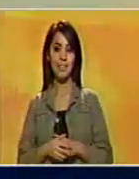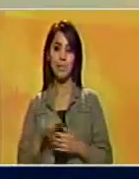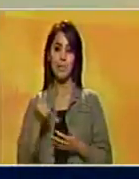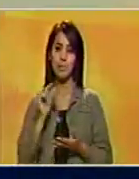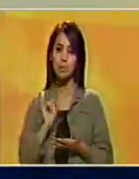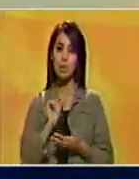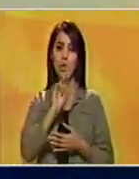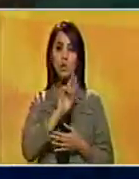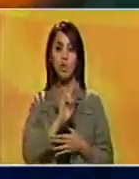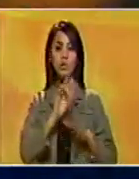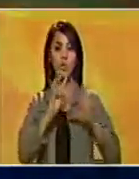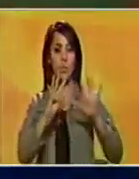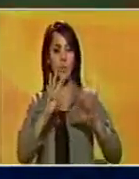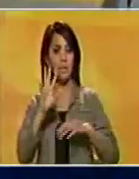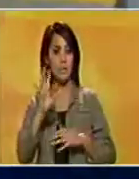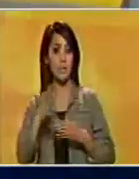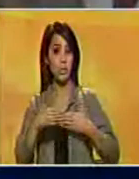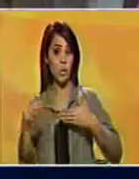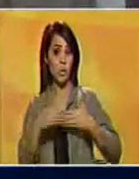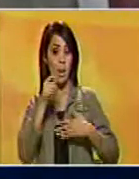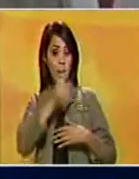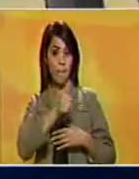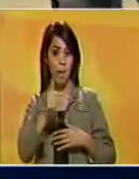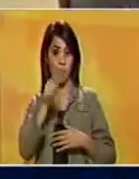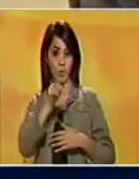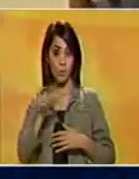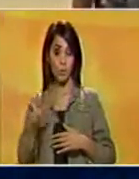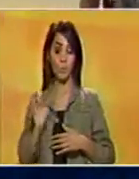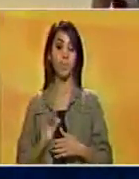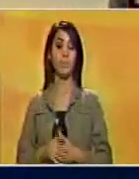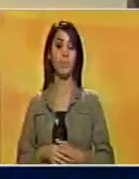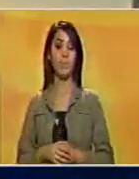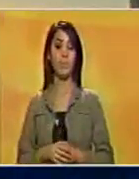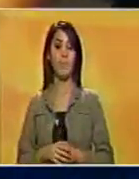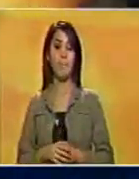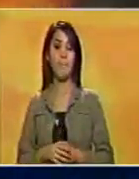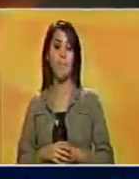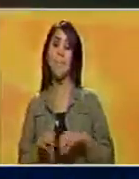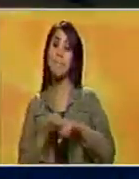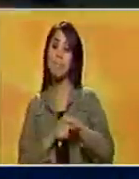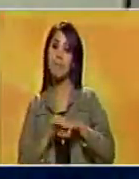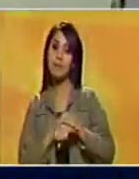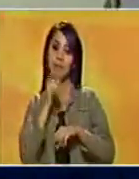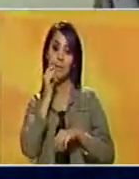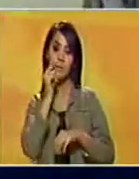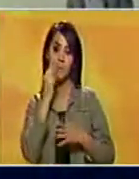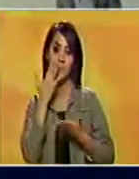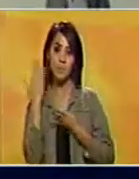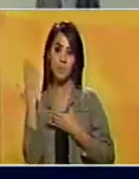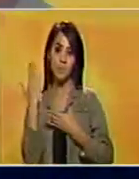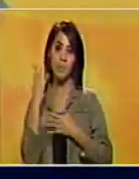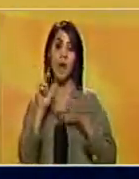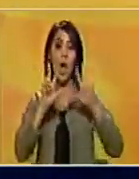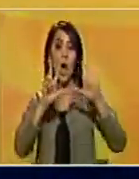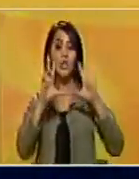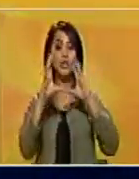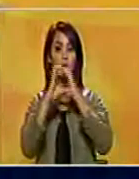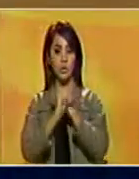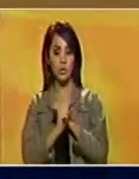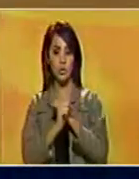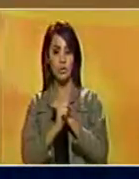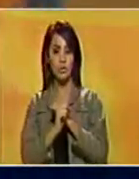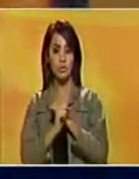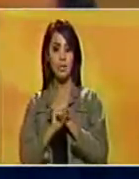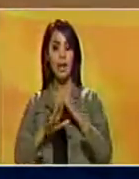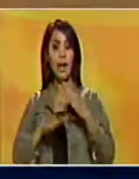de $295 por persona. El denominado Pitbull's New Year's Revolution se iniciará a las 8 de la noche hora local